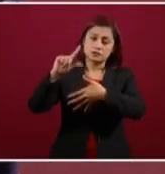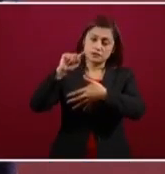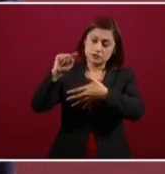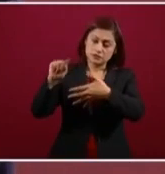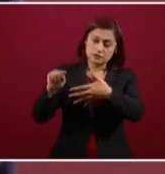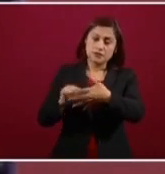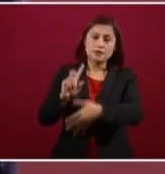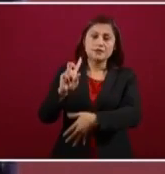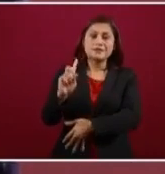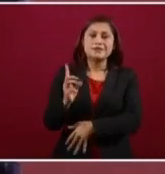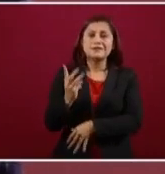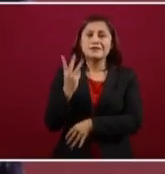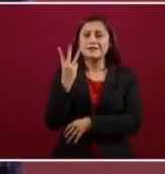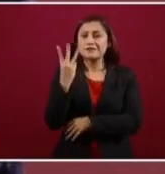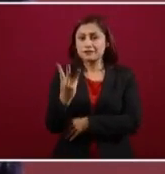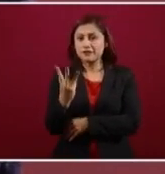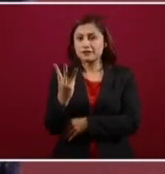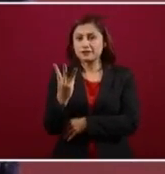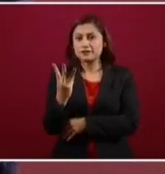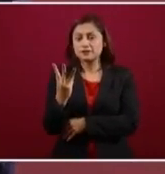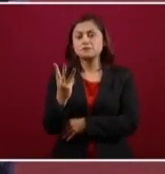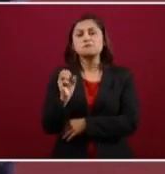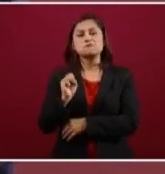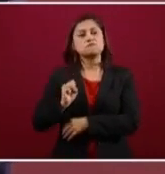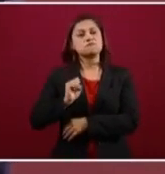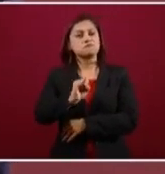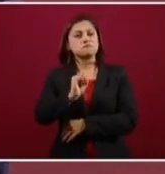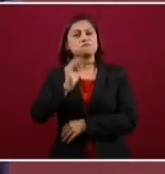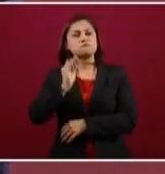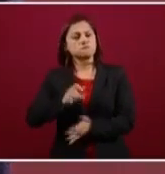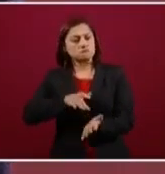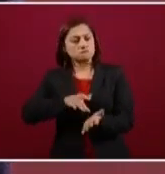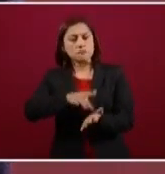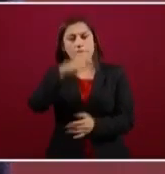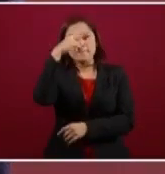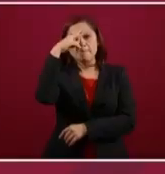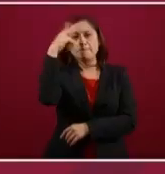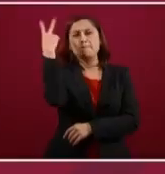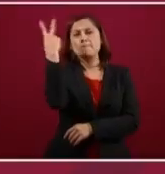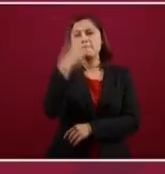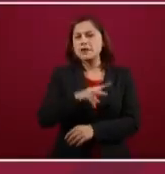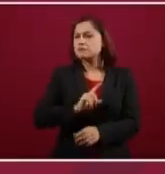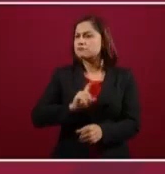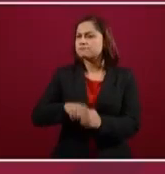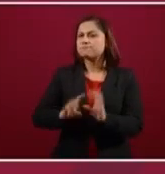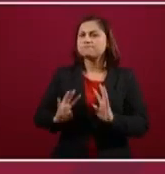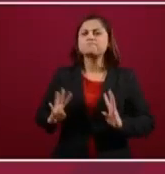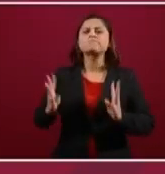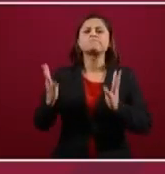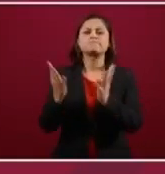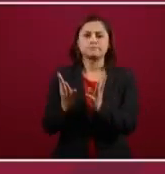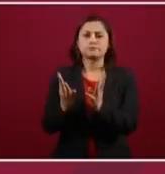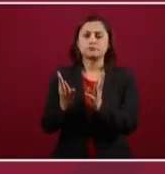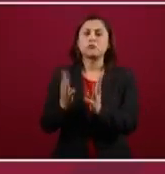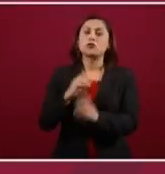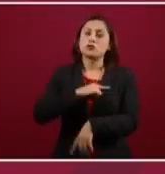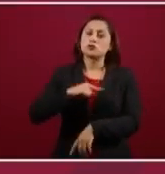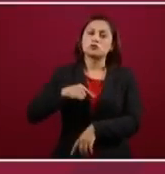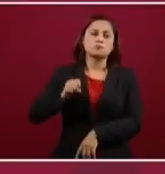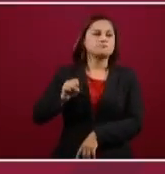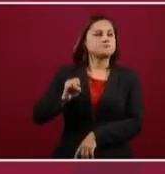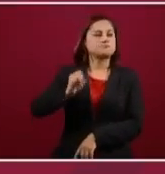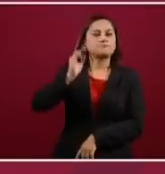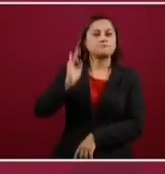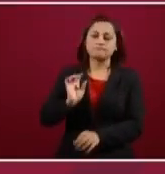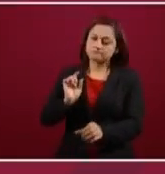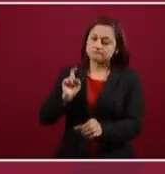Latina y del Caribe apoyan a México y vamos a ocupar ese asiento en